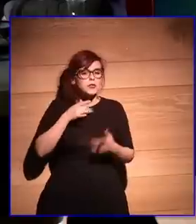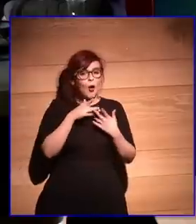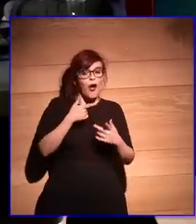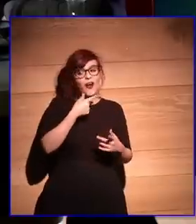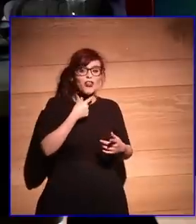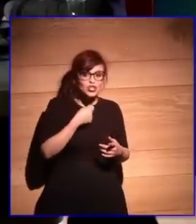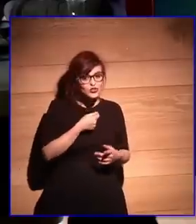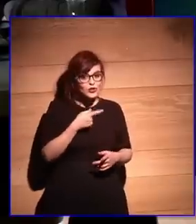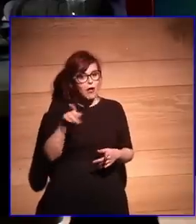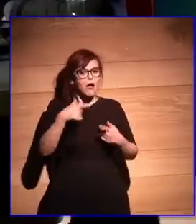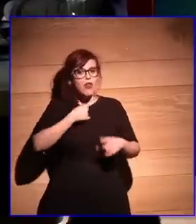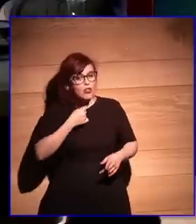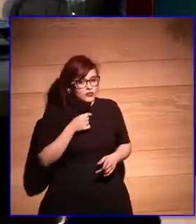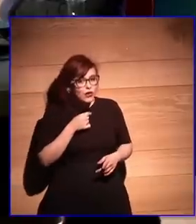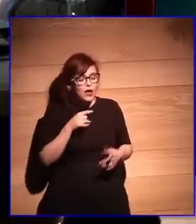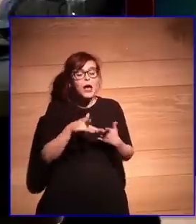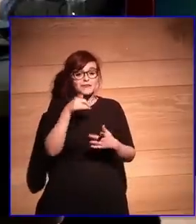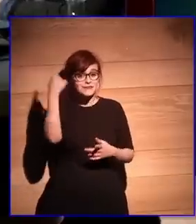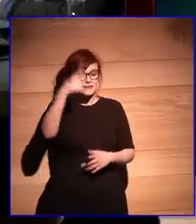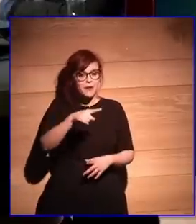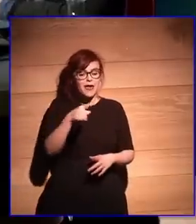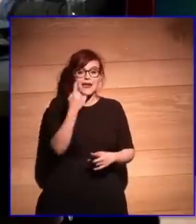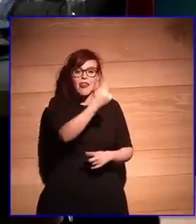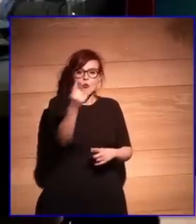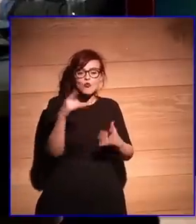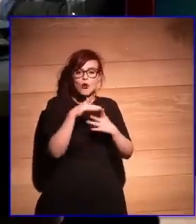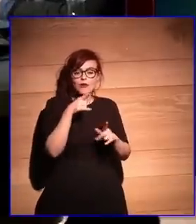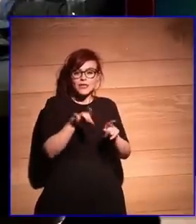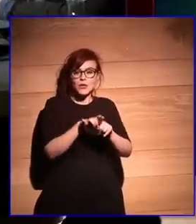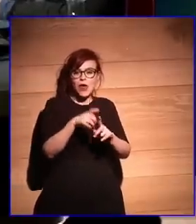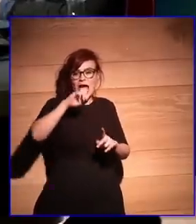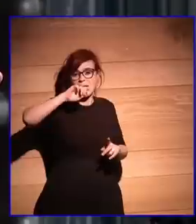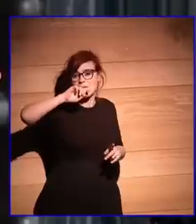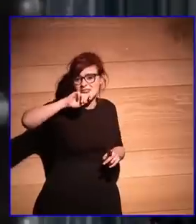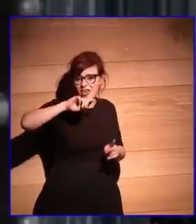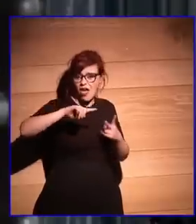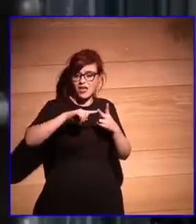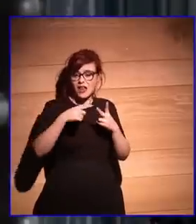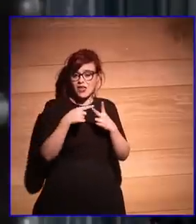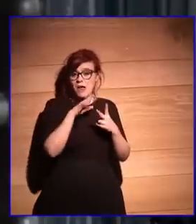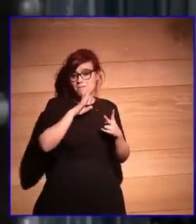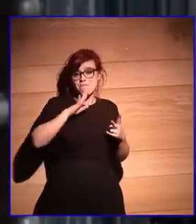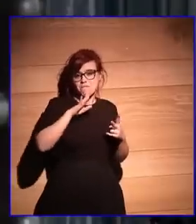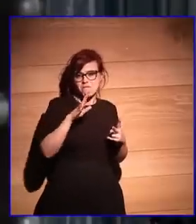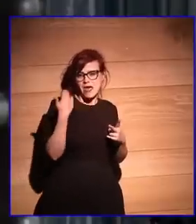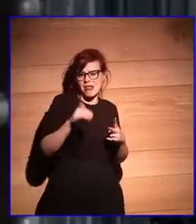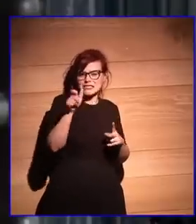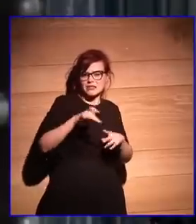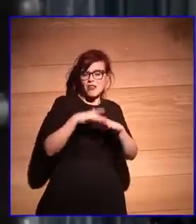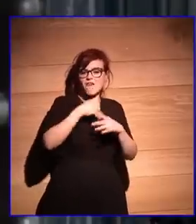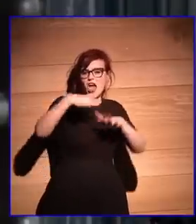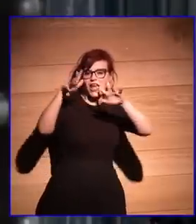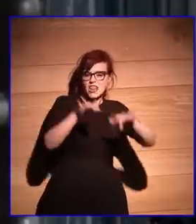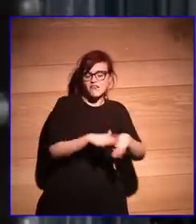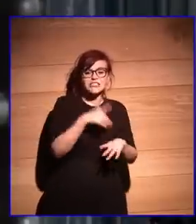parece gracioso? Claro. ¿Crees que tiene gracia? Es, por ejemplo, os dais cuenta de que cada uno de ellos está representando eso. Envidia, lo hemos dicho, la madrastra de Blancanieves. Y